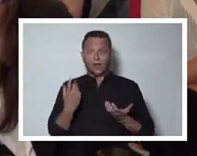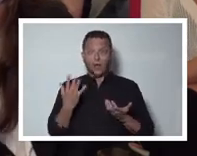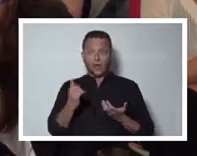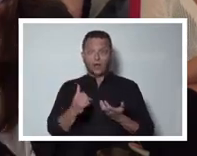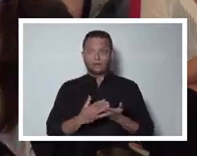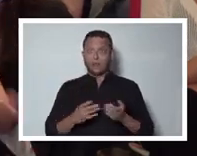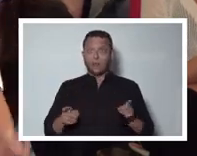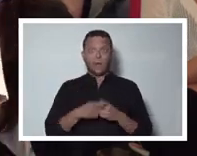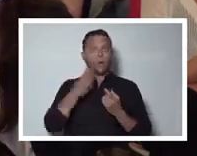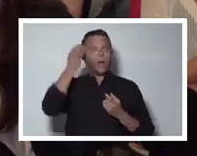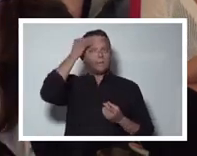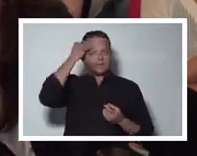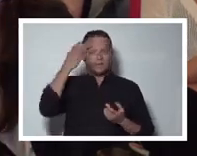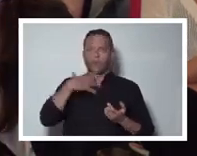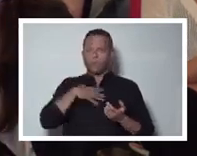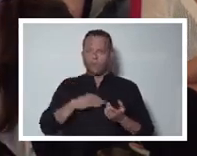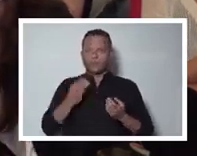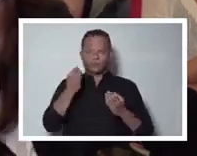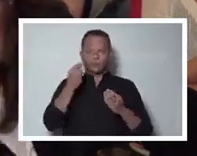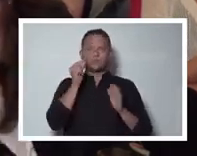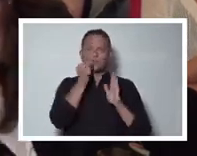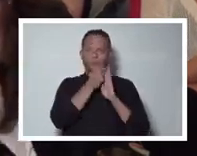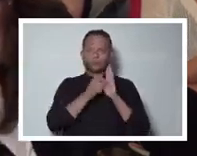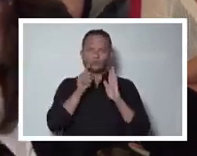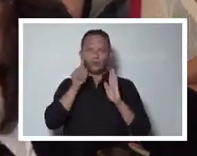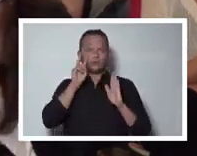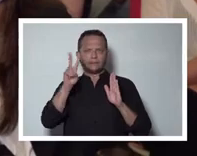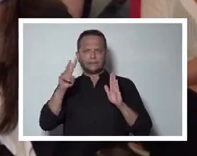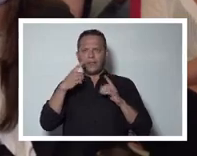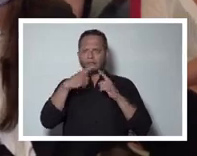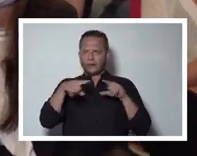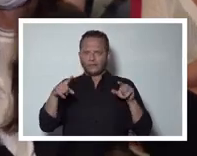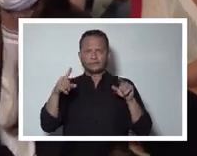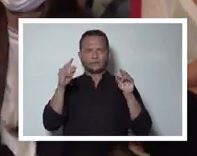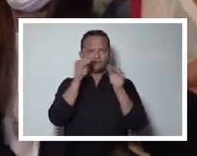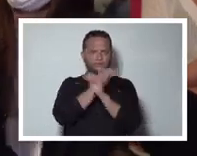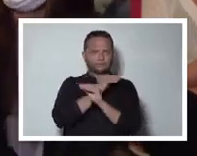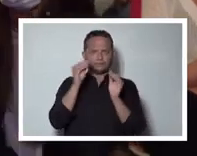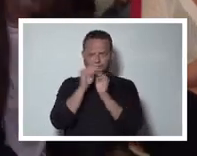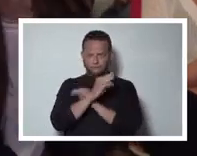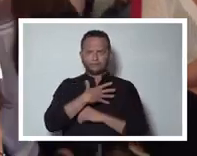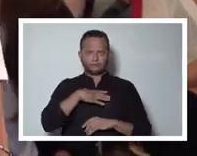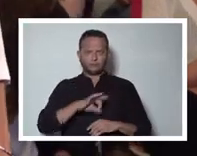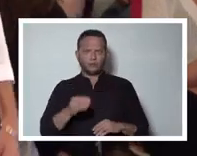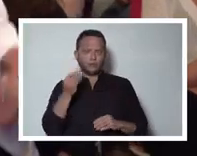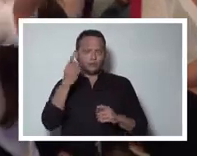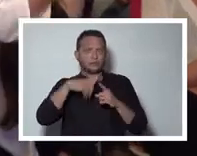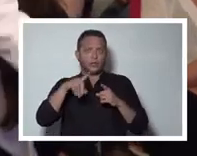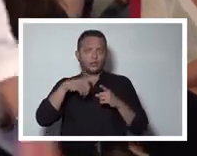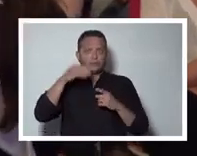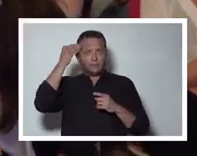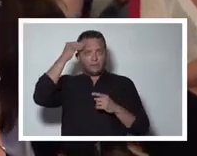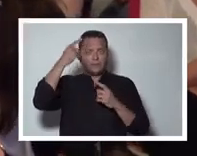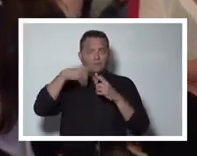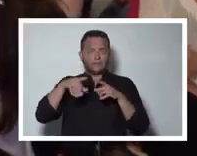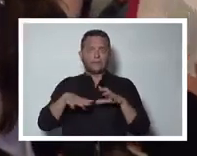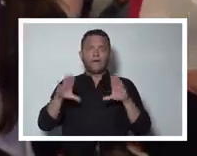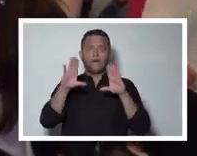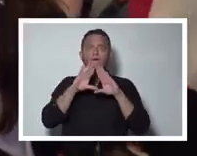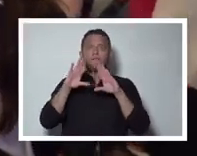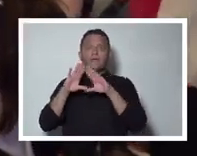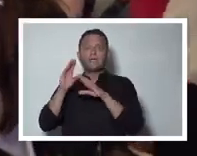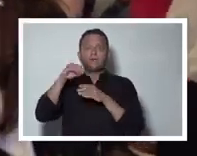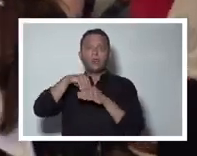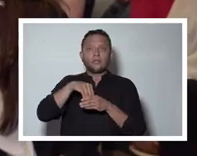lo que pensemos que seguramente Tenemos muchos puntos de vista que pensaremos sobre muchas cosas diferentes en los feminismos que